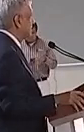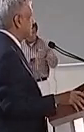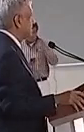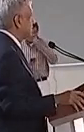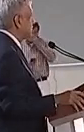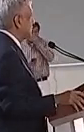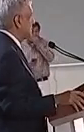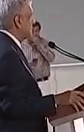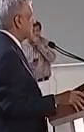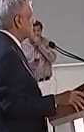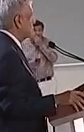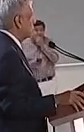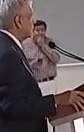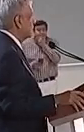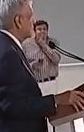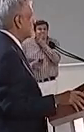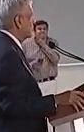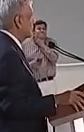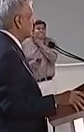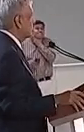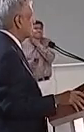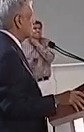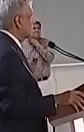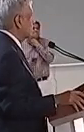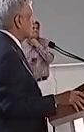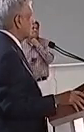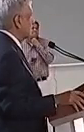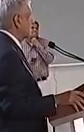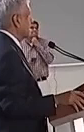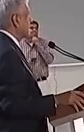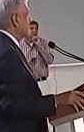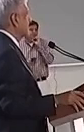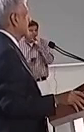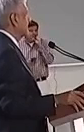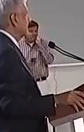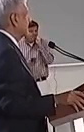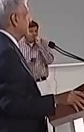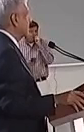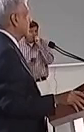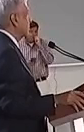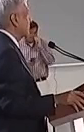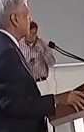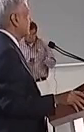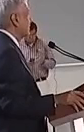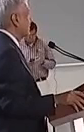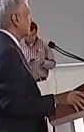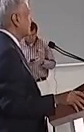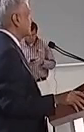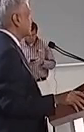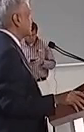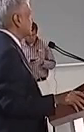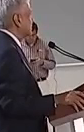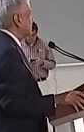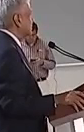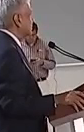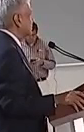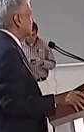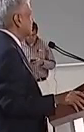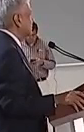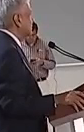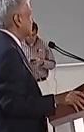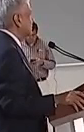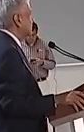Gracias, señor presidente. Arturo Páramo, Grupo Imagen. Buenos días, secretarios, compañeros. Señor presidente, dos temas, si me permite.